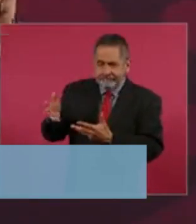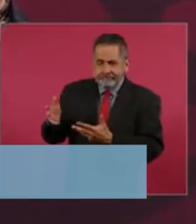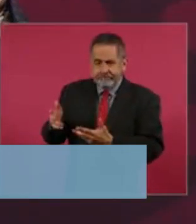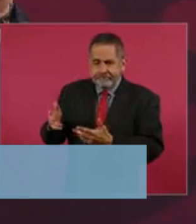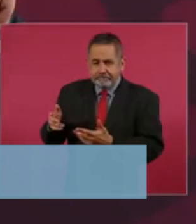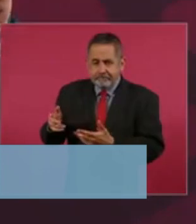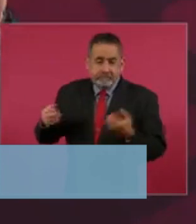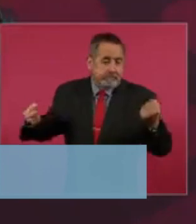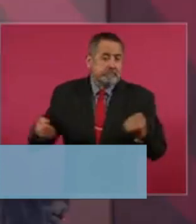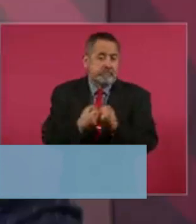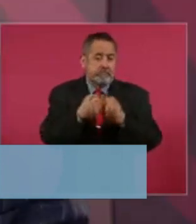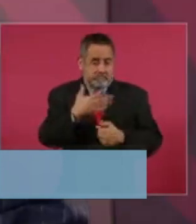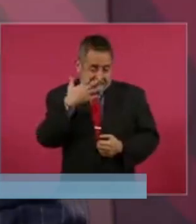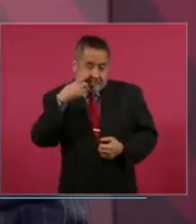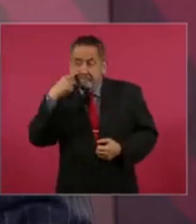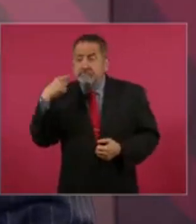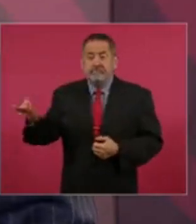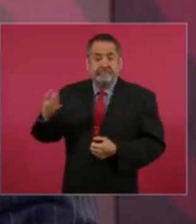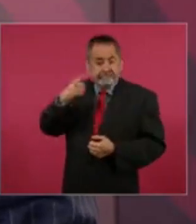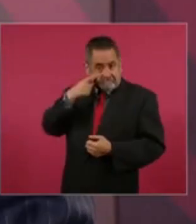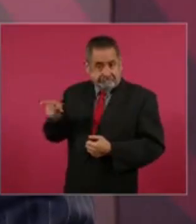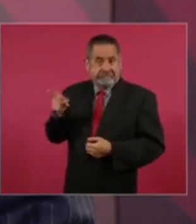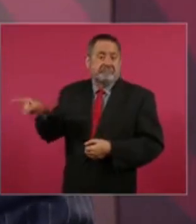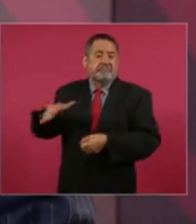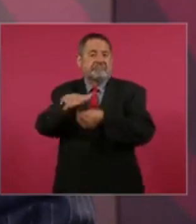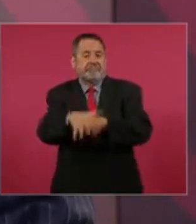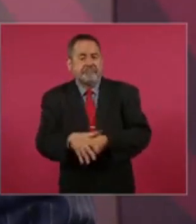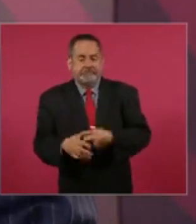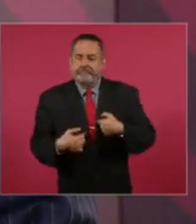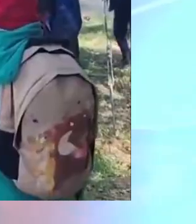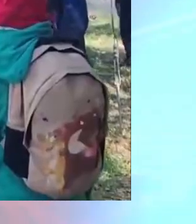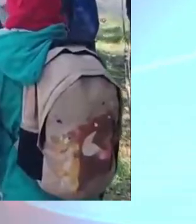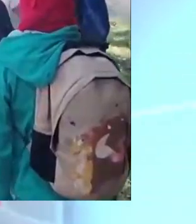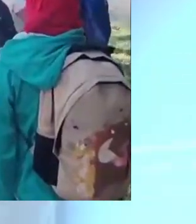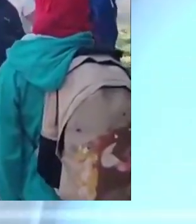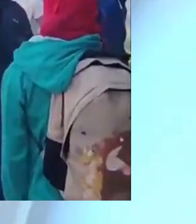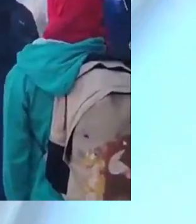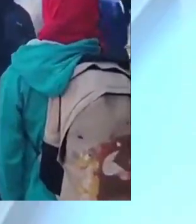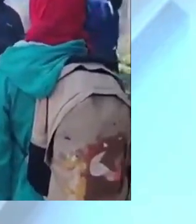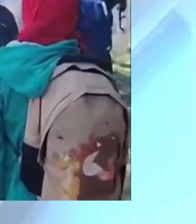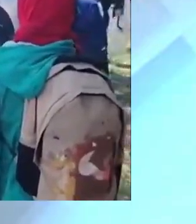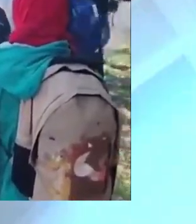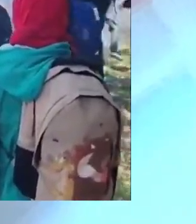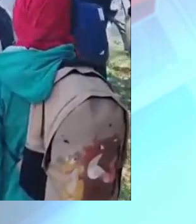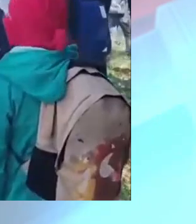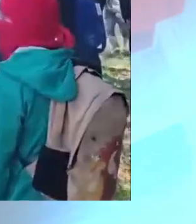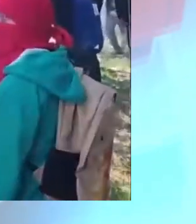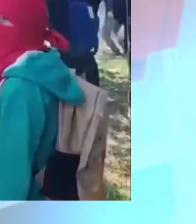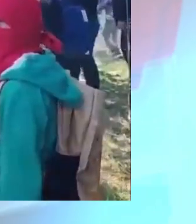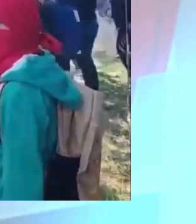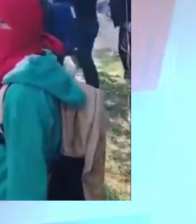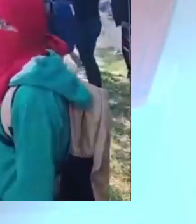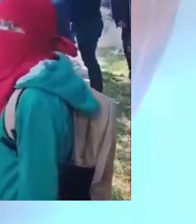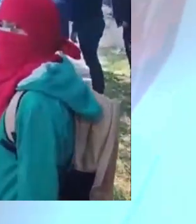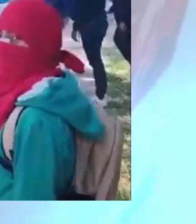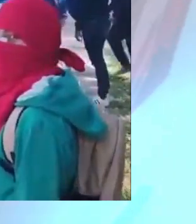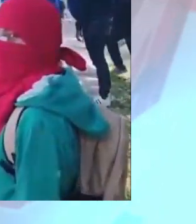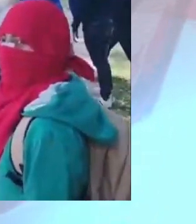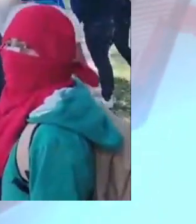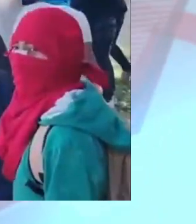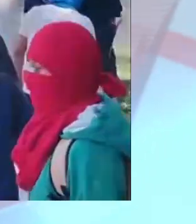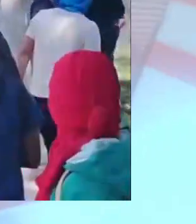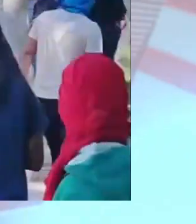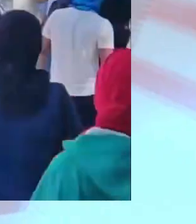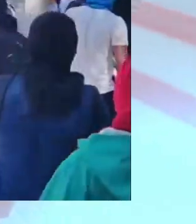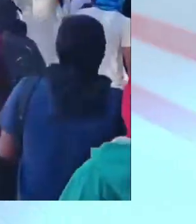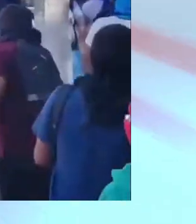acusarnos de represores, y nosotros no somos eso. Sobre la fuga del elemento de la policía estatal presuntamente